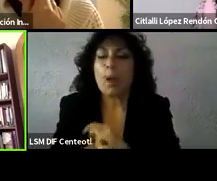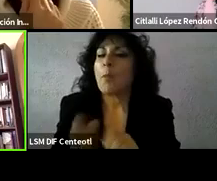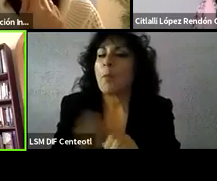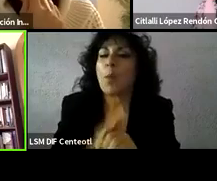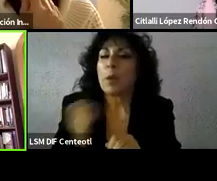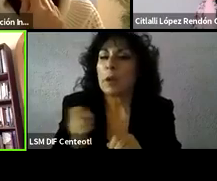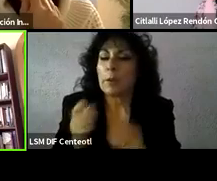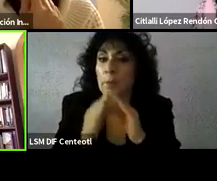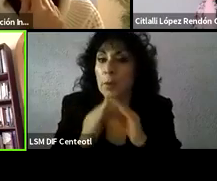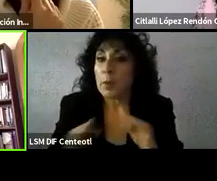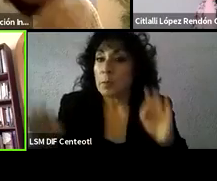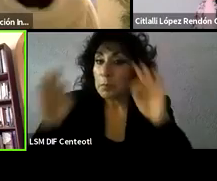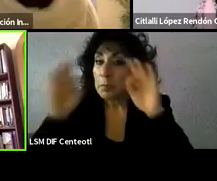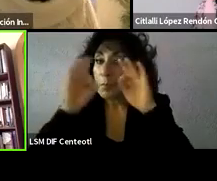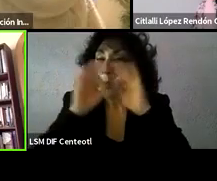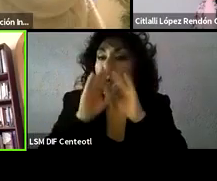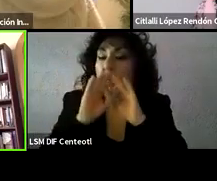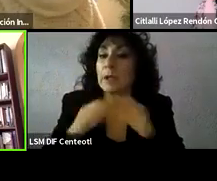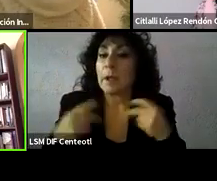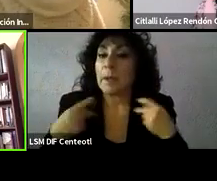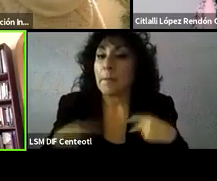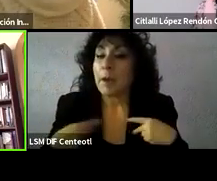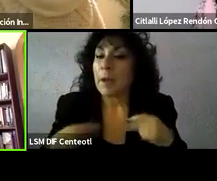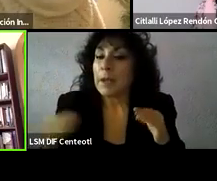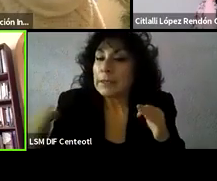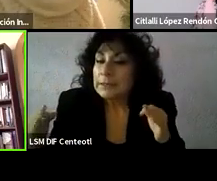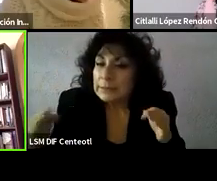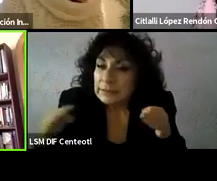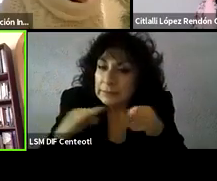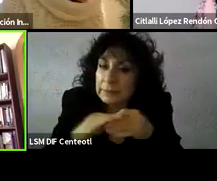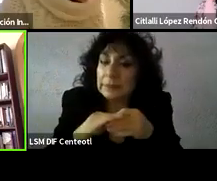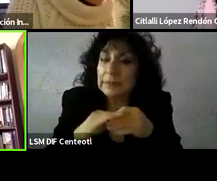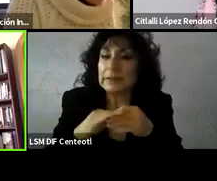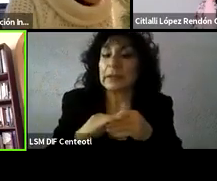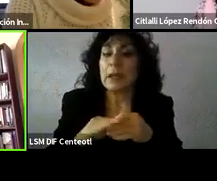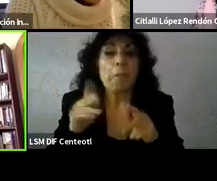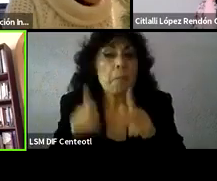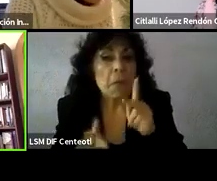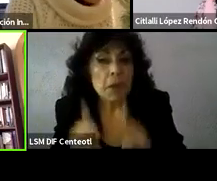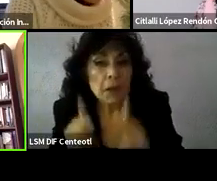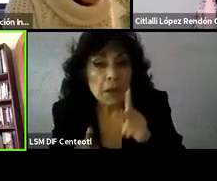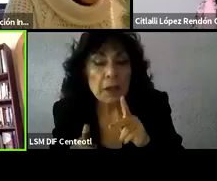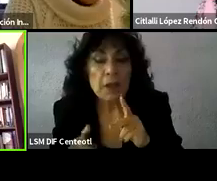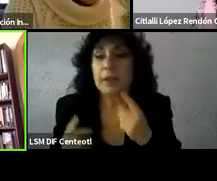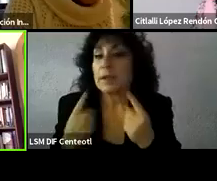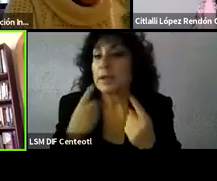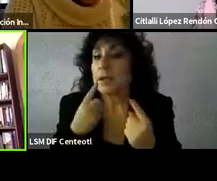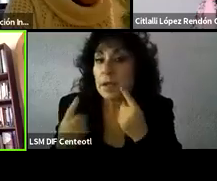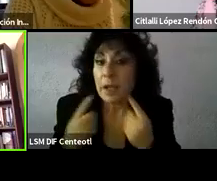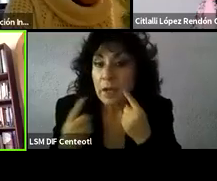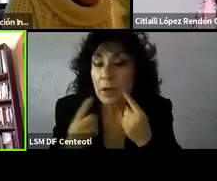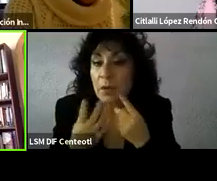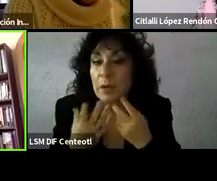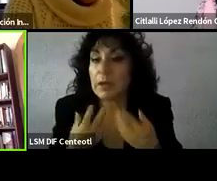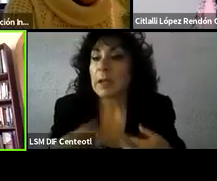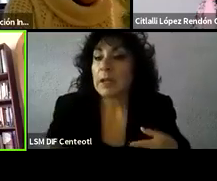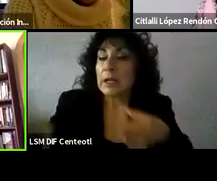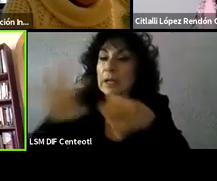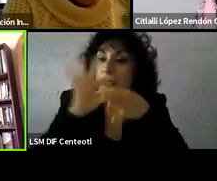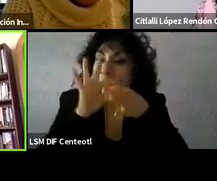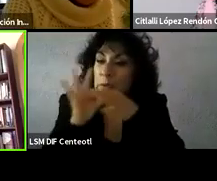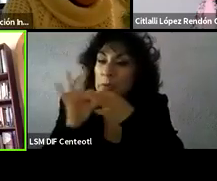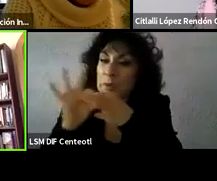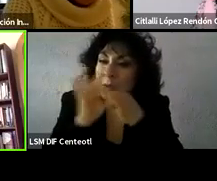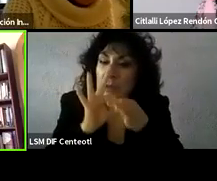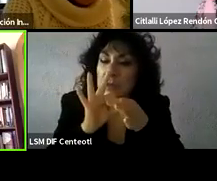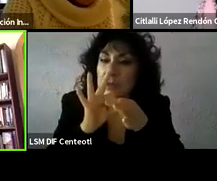la gente se acerque, que la gente pueda platicar, que pueda dialogar, que pueda haber una reconciliación. Para mí, la